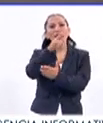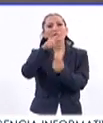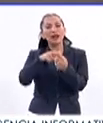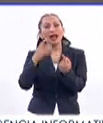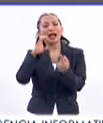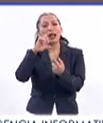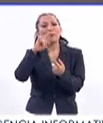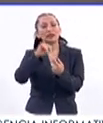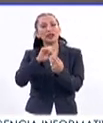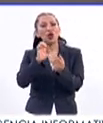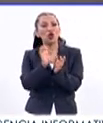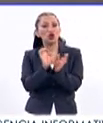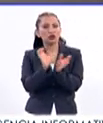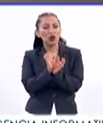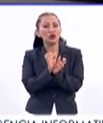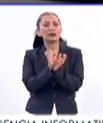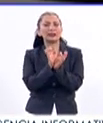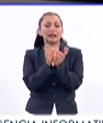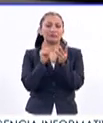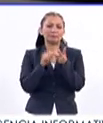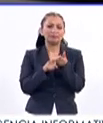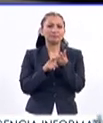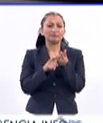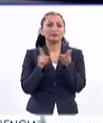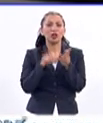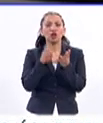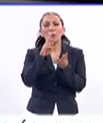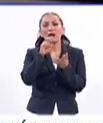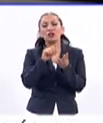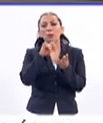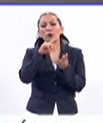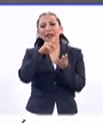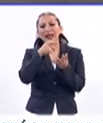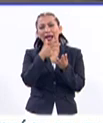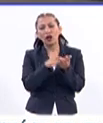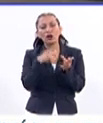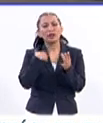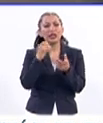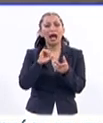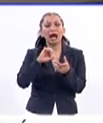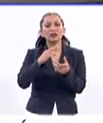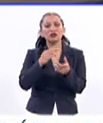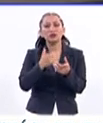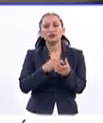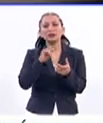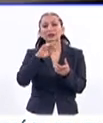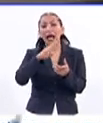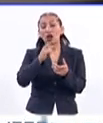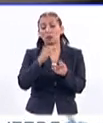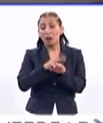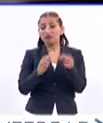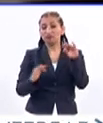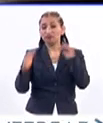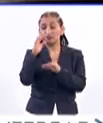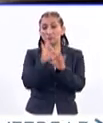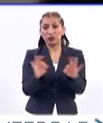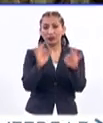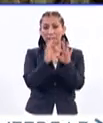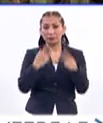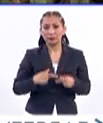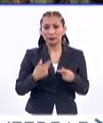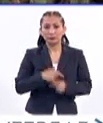José Clemente Orozco, David Alfaro Siqueiros, Roberto Montenegro y Jean Charlotte como sus máximos